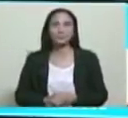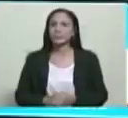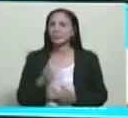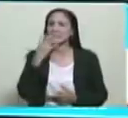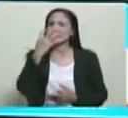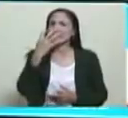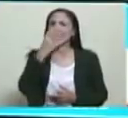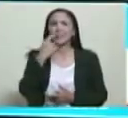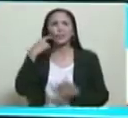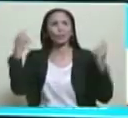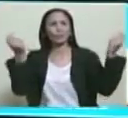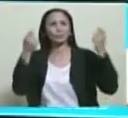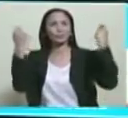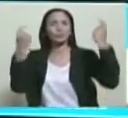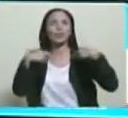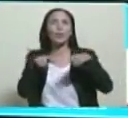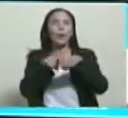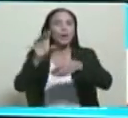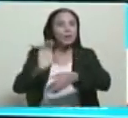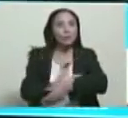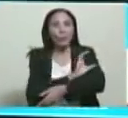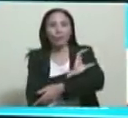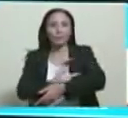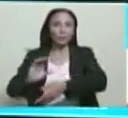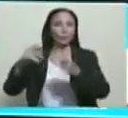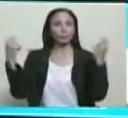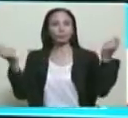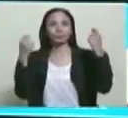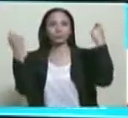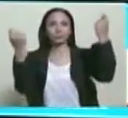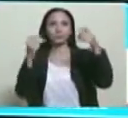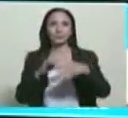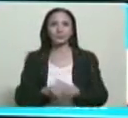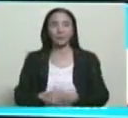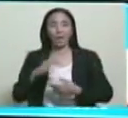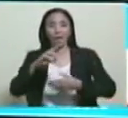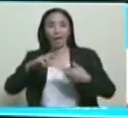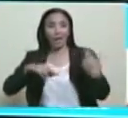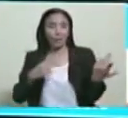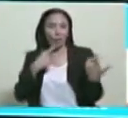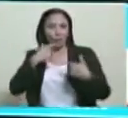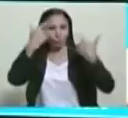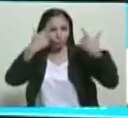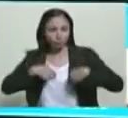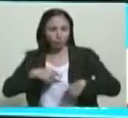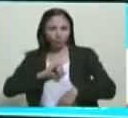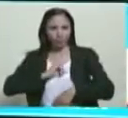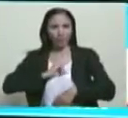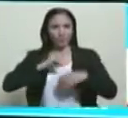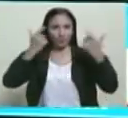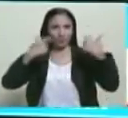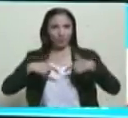Gritan consignas como un canto de rebeldía y de dignidad.